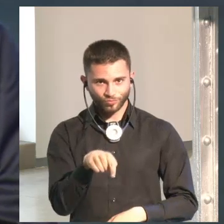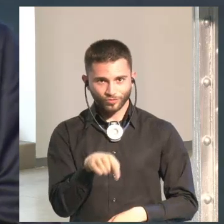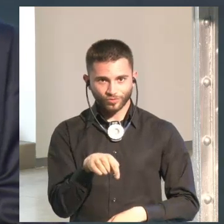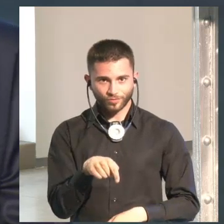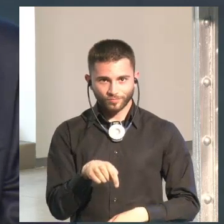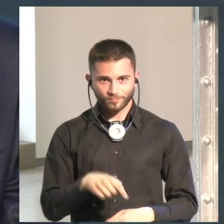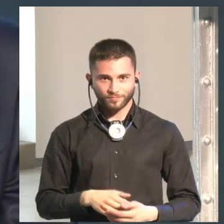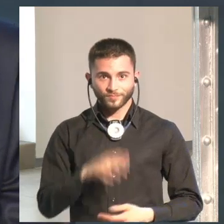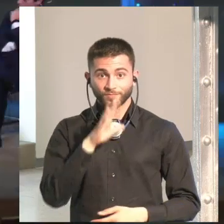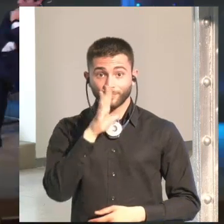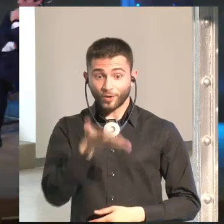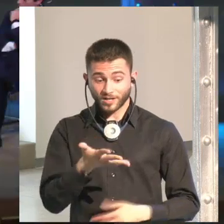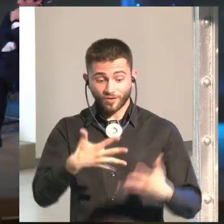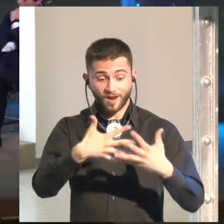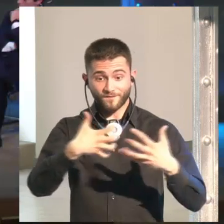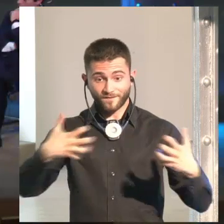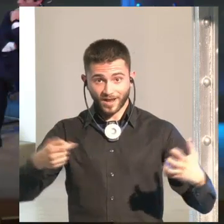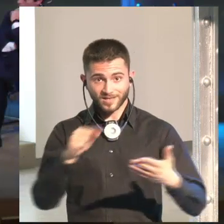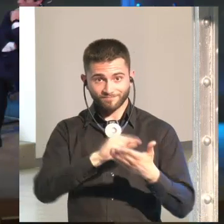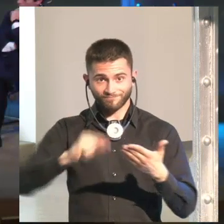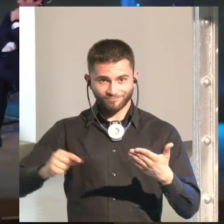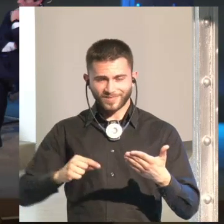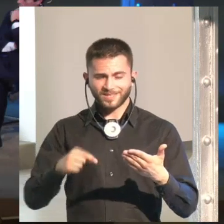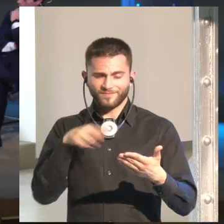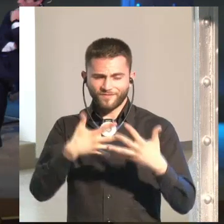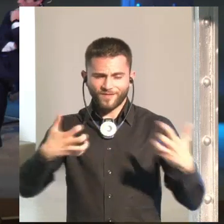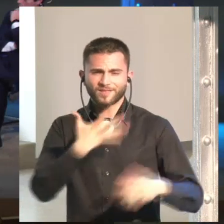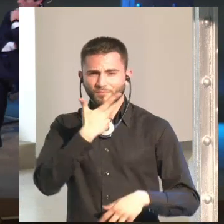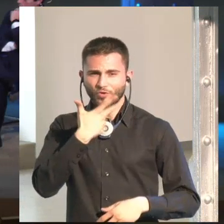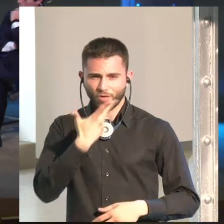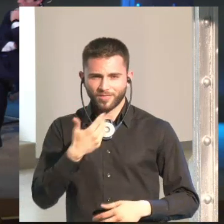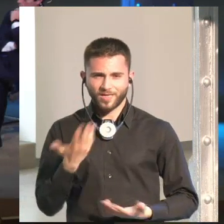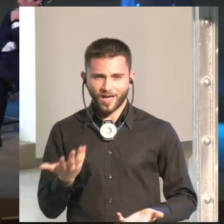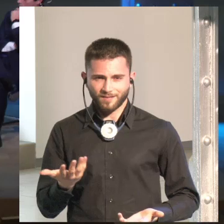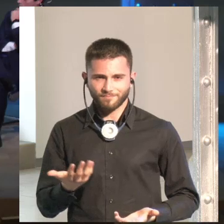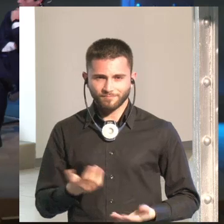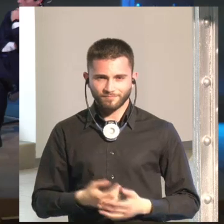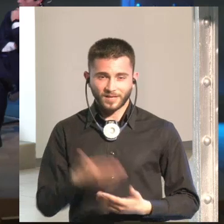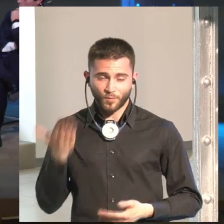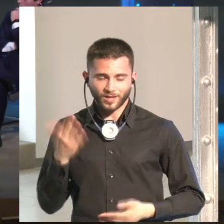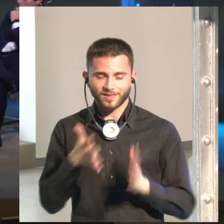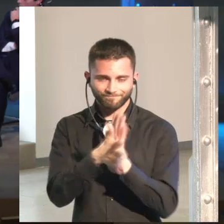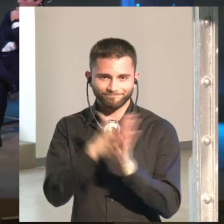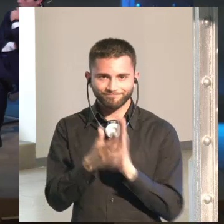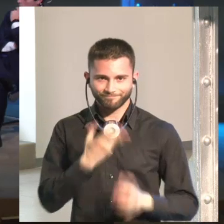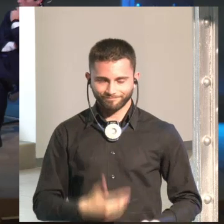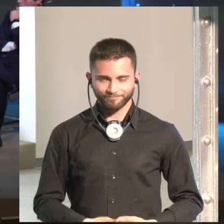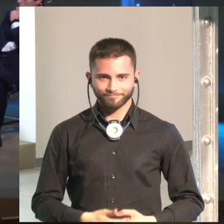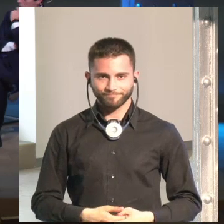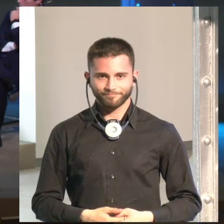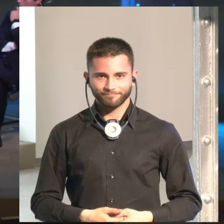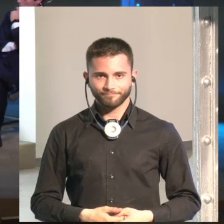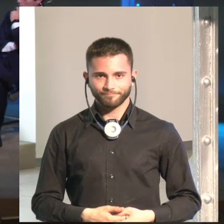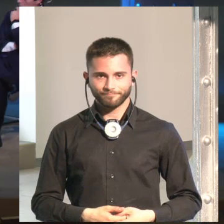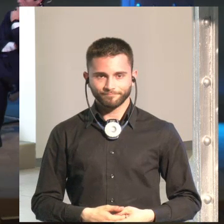esa frase que es muy conocida y es importante comentarlo. Pero